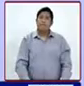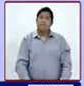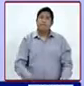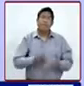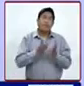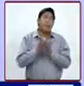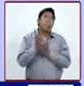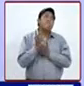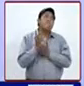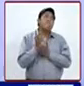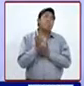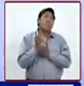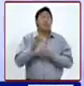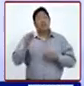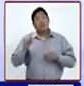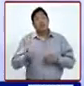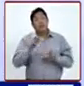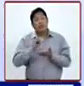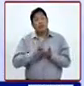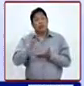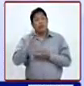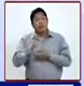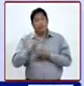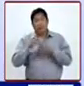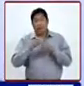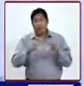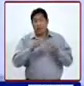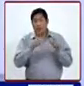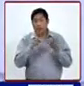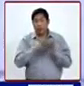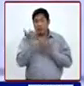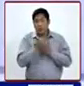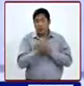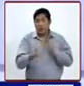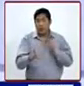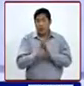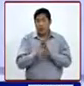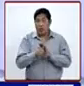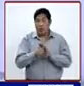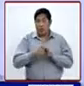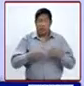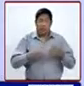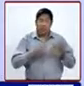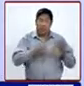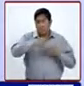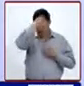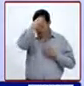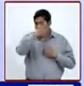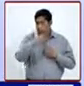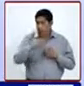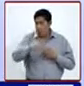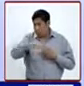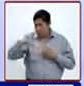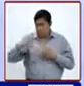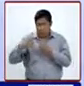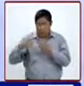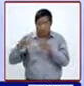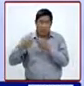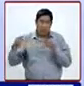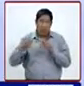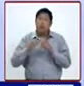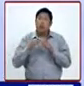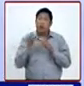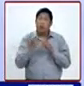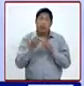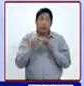Lo cierto es que si bien se han anunciado varios proyectos de ley por parte de la oposición, incluso del oficialismo, hasta de diferentes